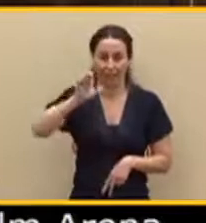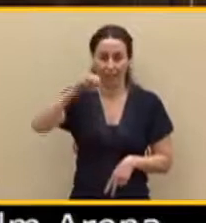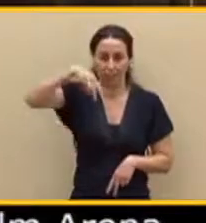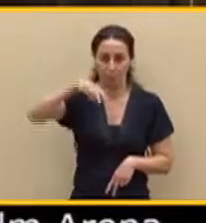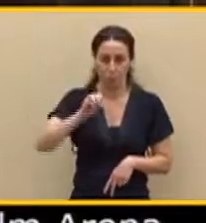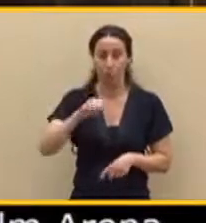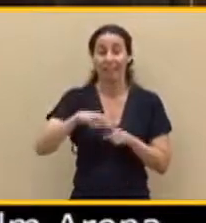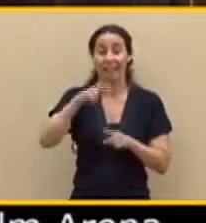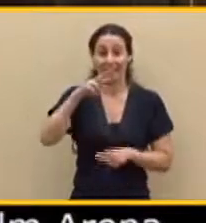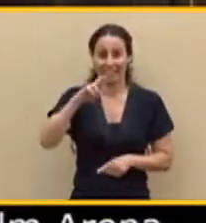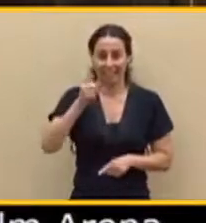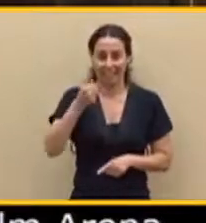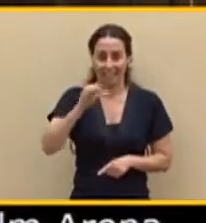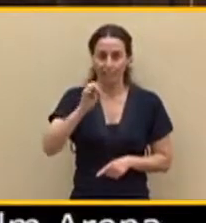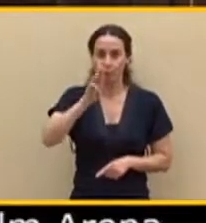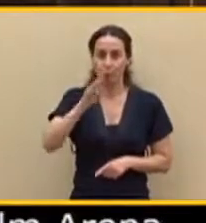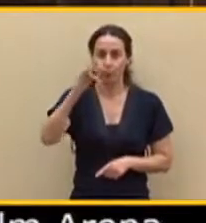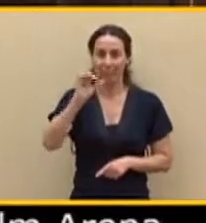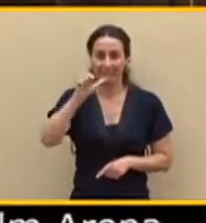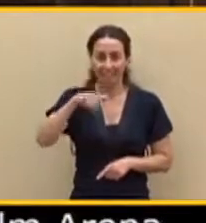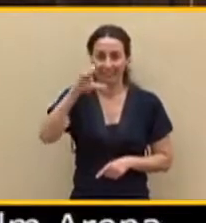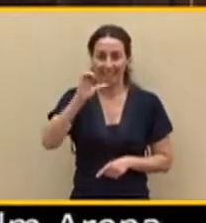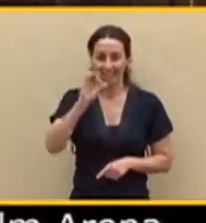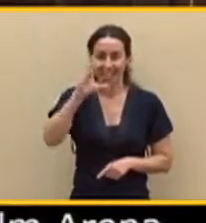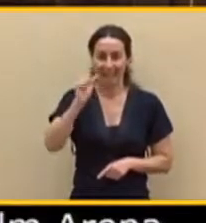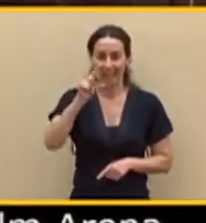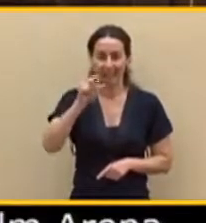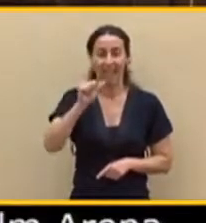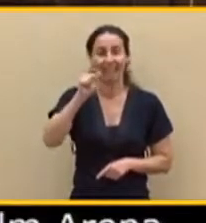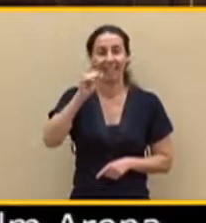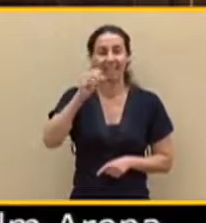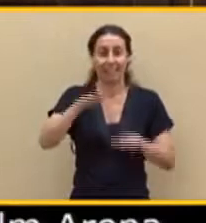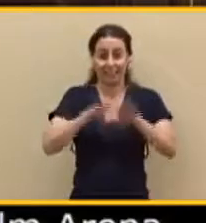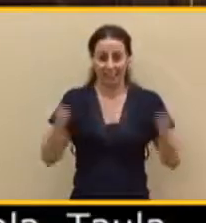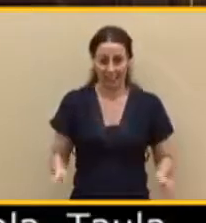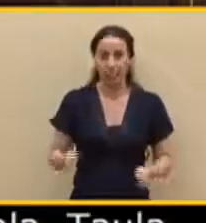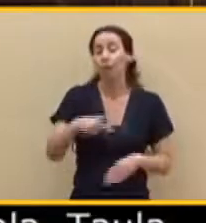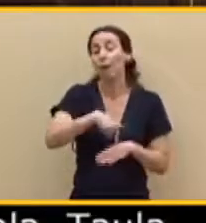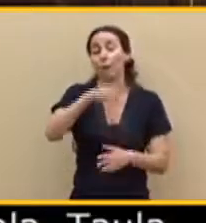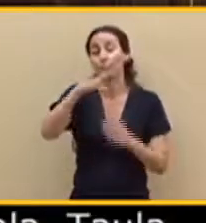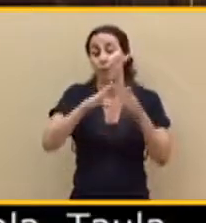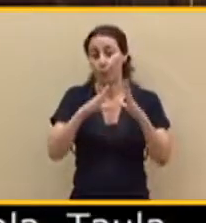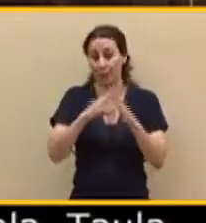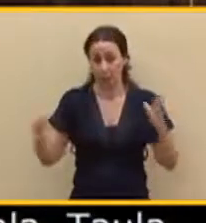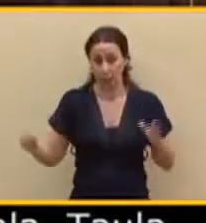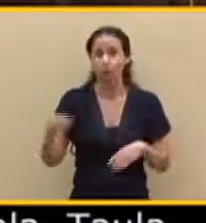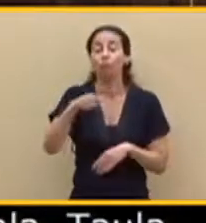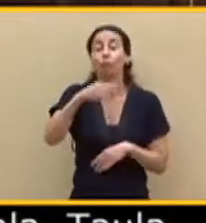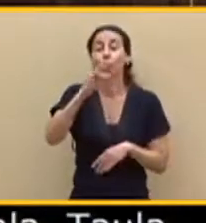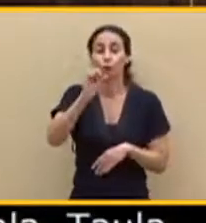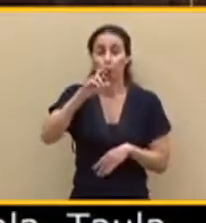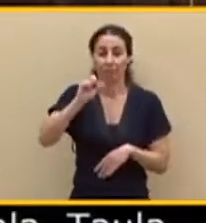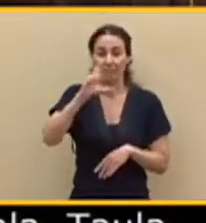Rasputín, Escala, Taula, Terra Natura Benidorm, Torres de Calatrava, Torre